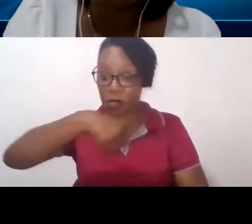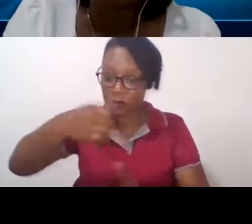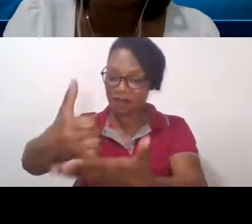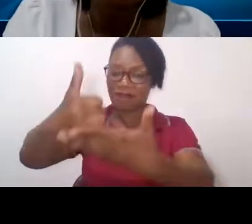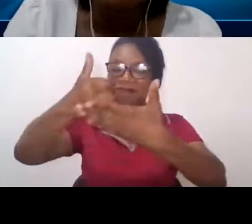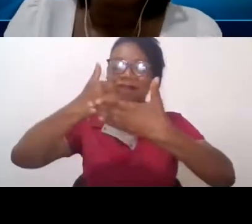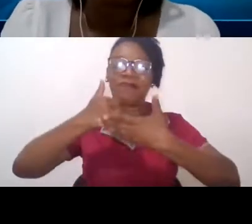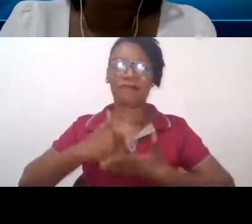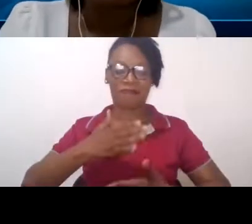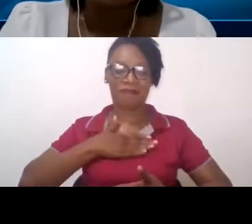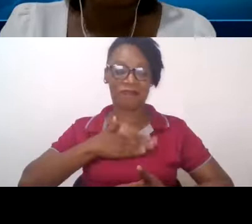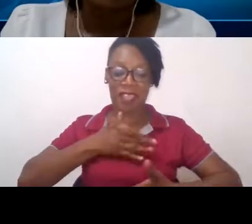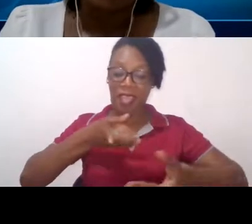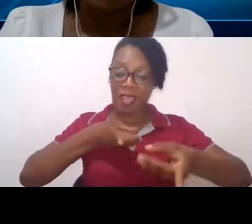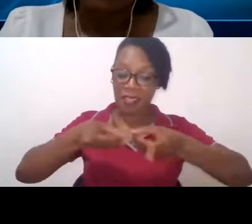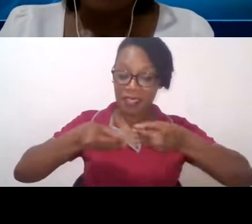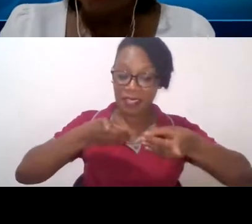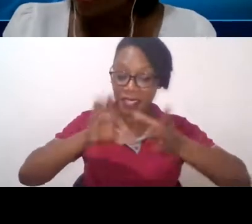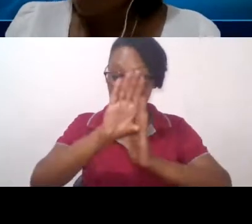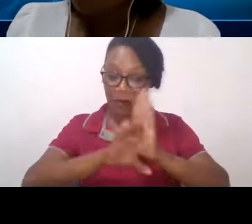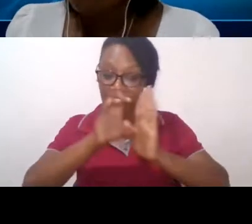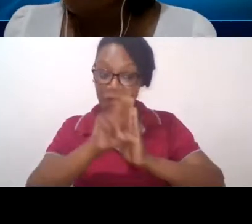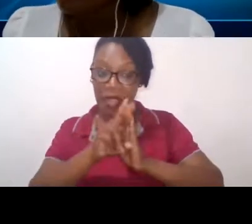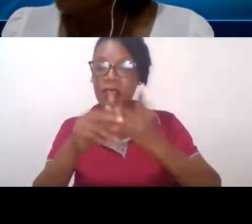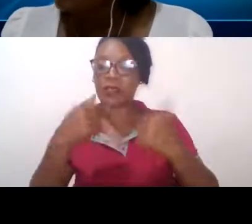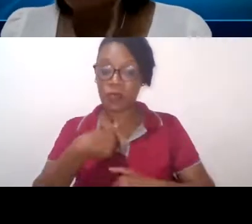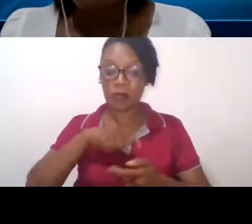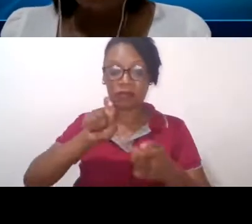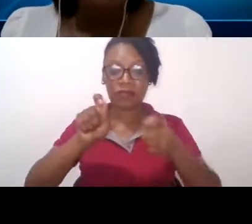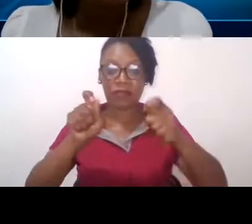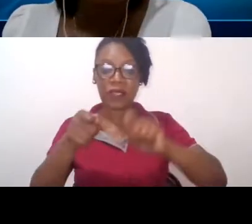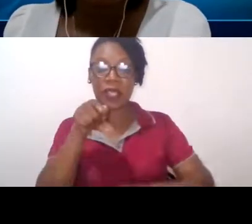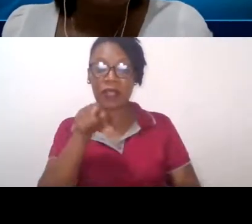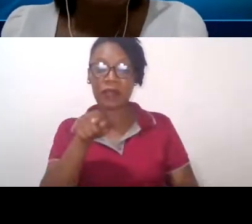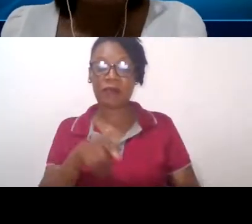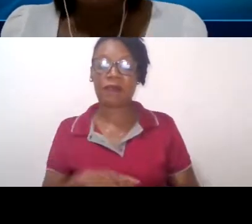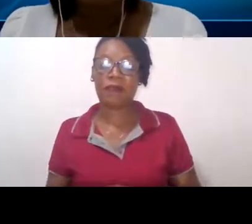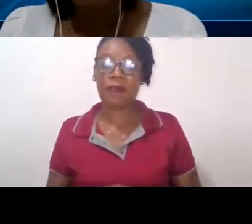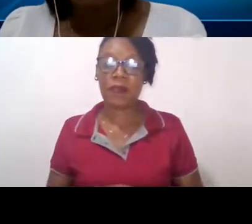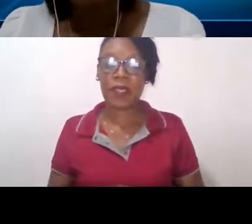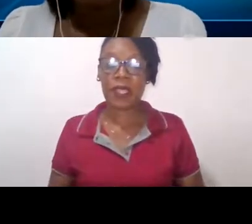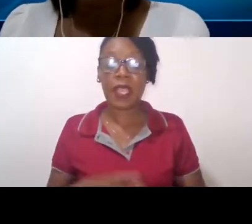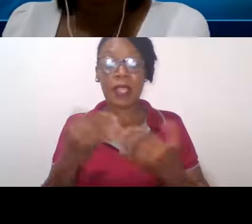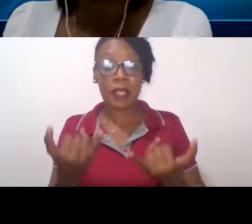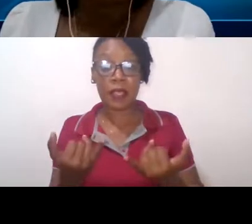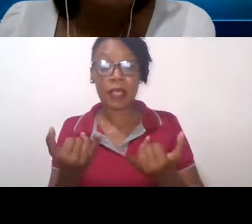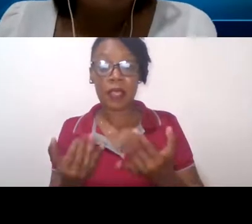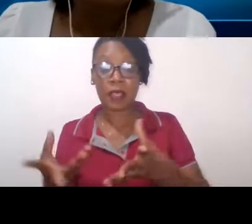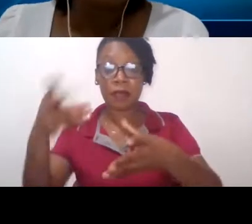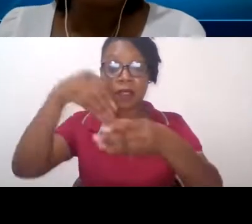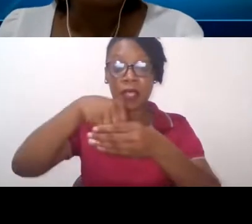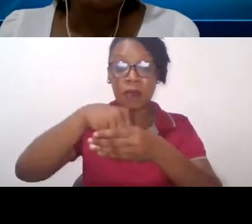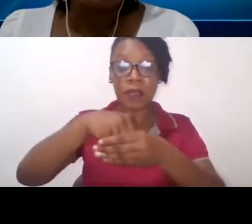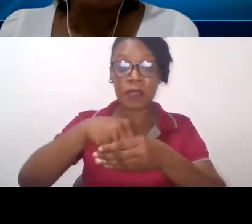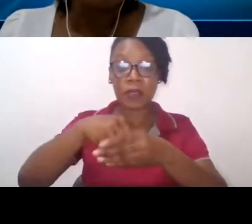mi diseño curricular, yo lo puedo adaptar a él. Y cuando vamos a empezar a trabajar, introduzcamos los personajes o los temas que